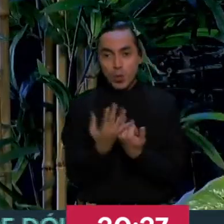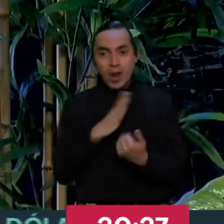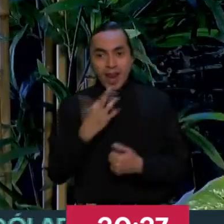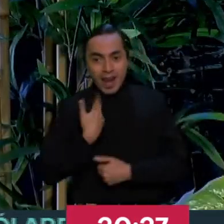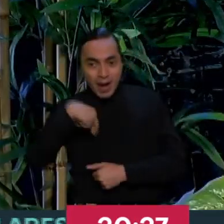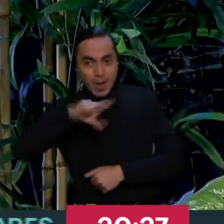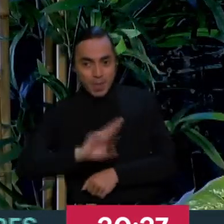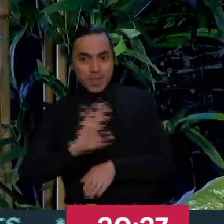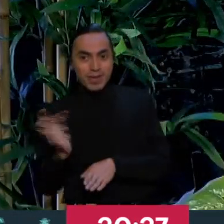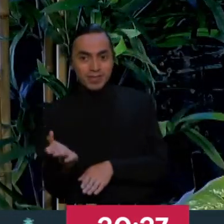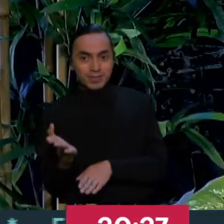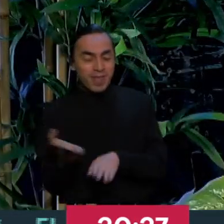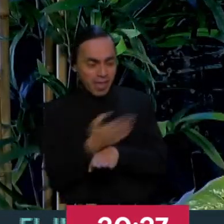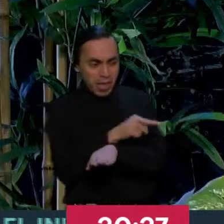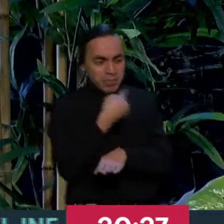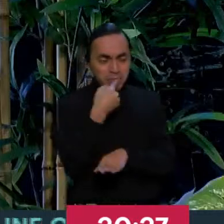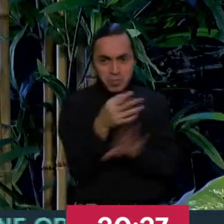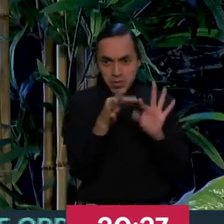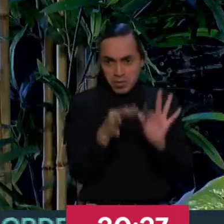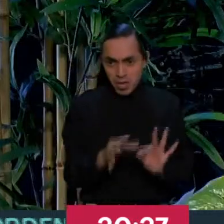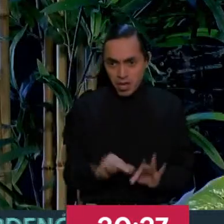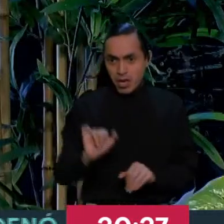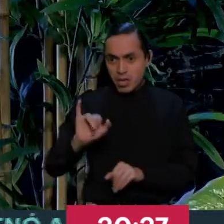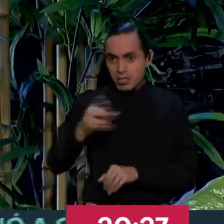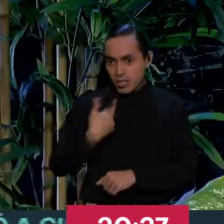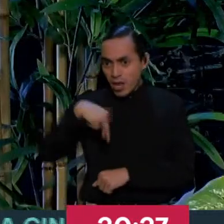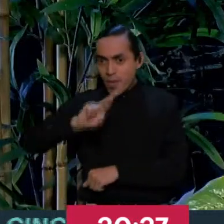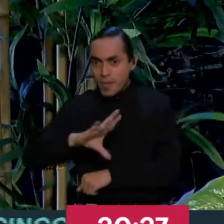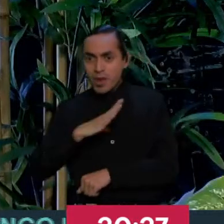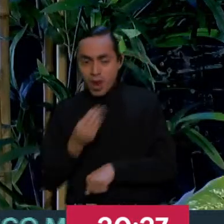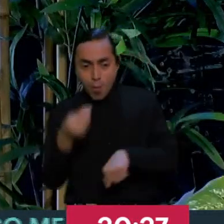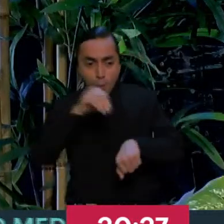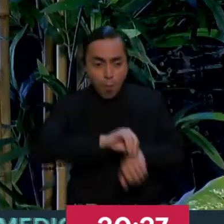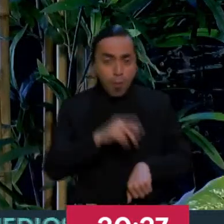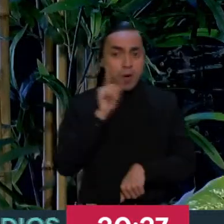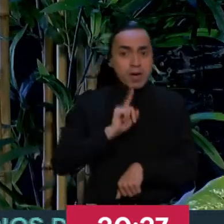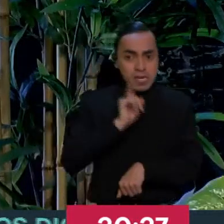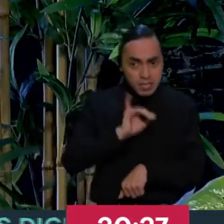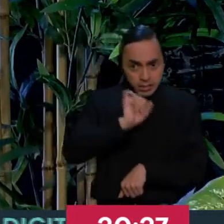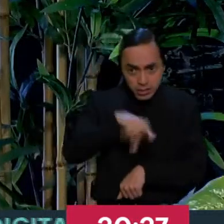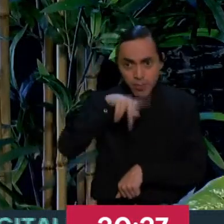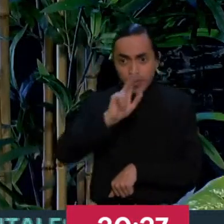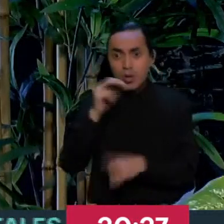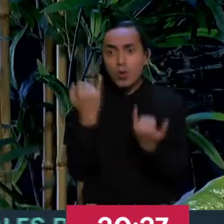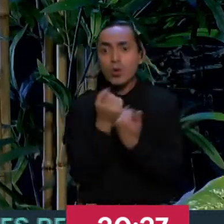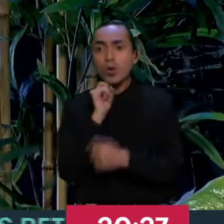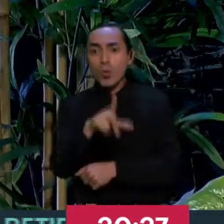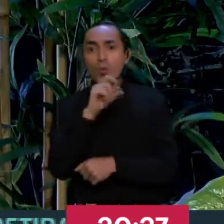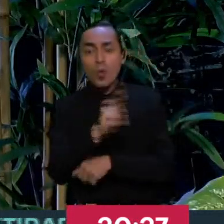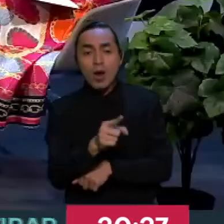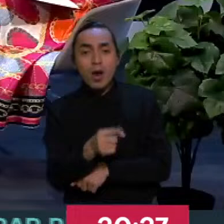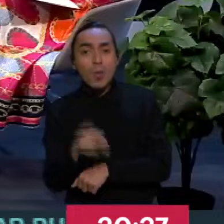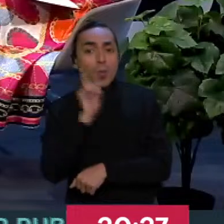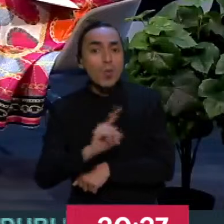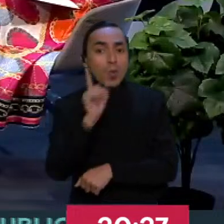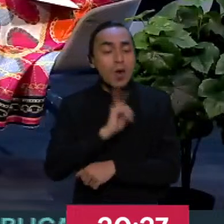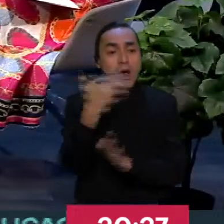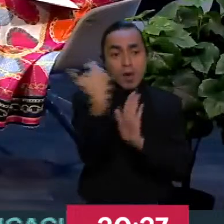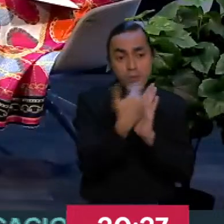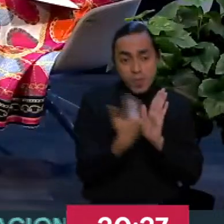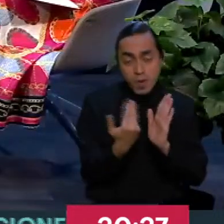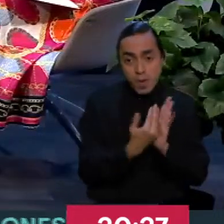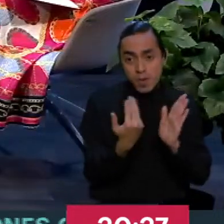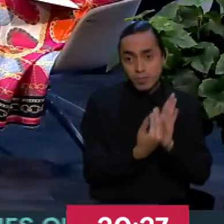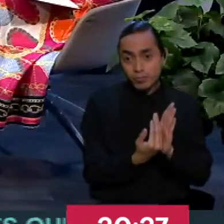representatividad, ya lo apuntaban muy bien, que no solamente basta que lleguen mujeres, sino que lleguen mujeres con precisamente esta agenda en pro